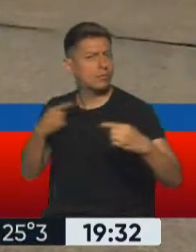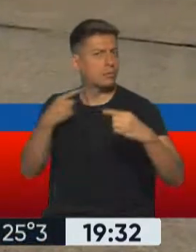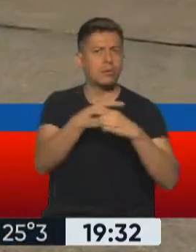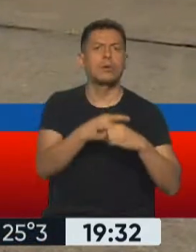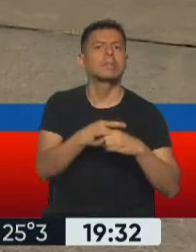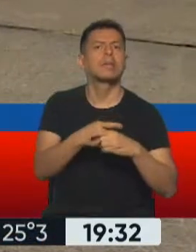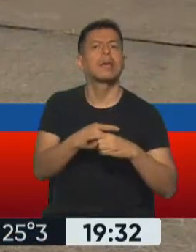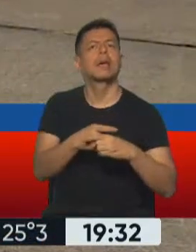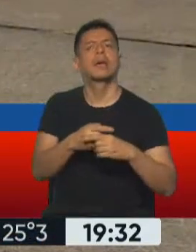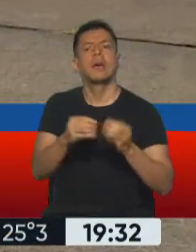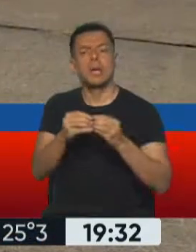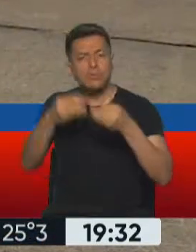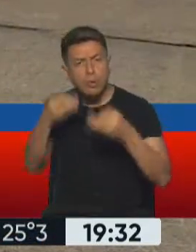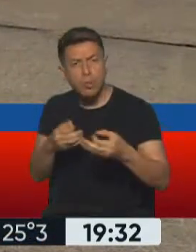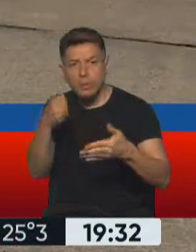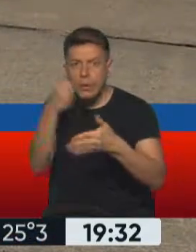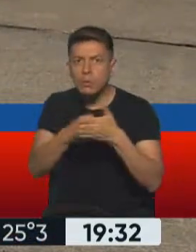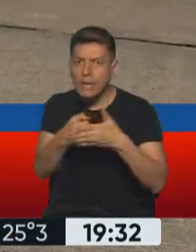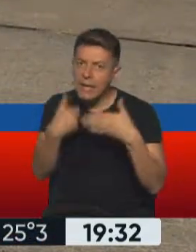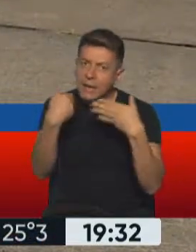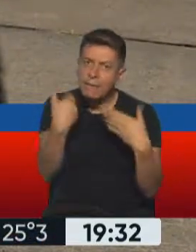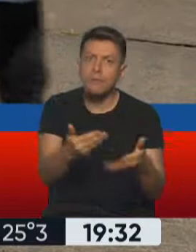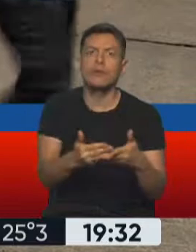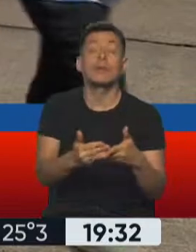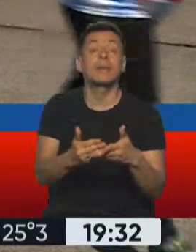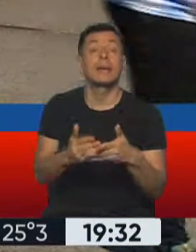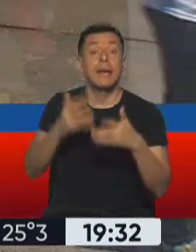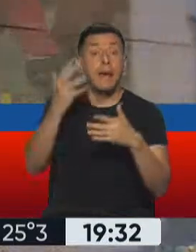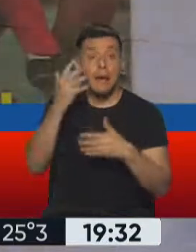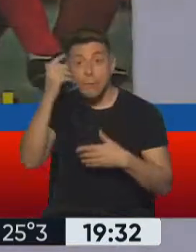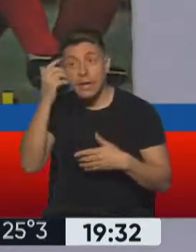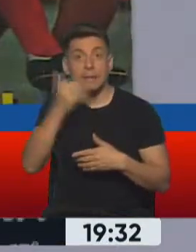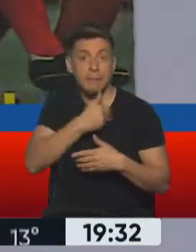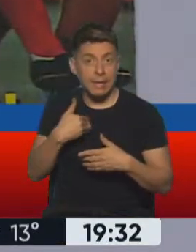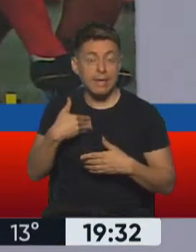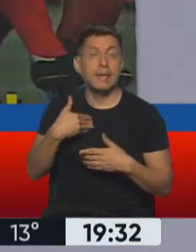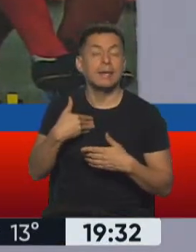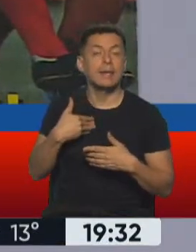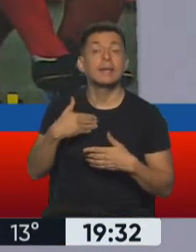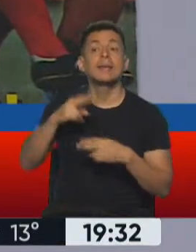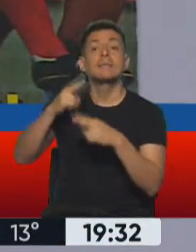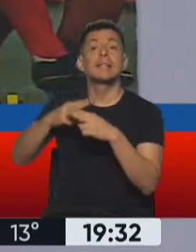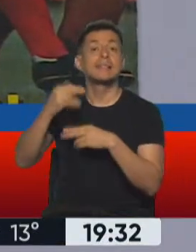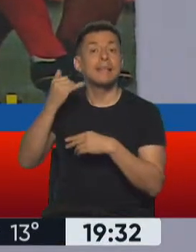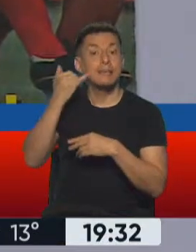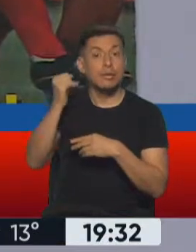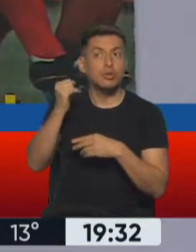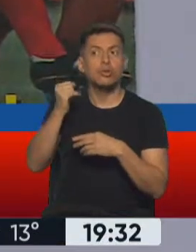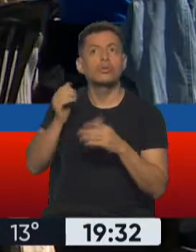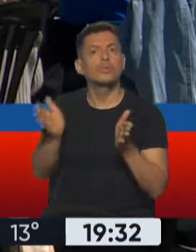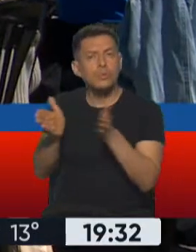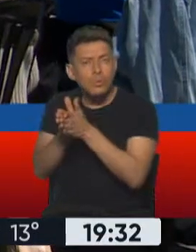causas justas, ese Diego que acompañó a la lucha de las abuelas y madres de Plaza de Mayo, en este lugar donde